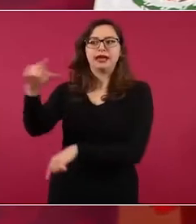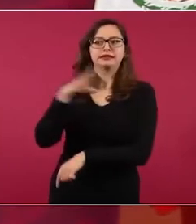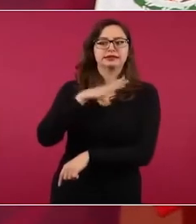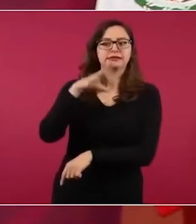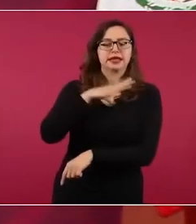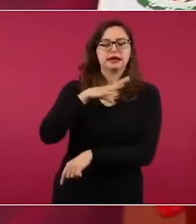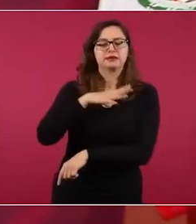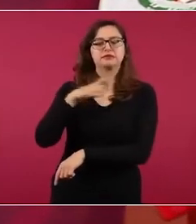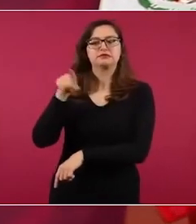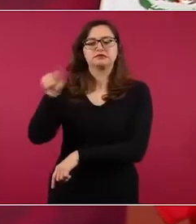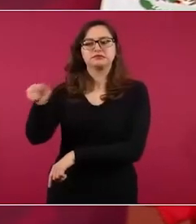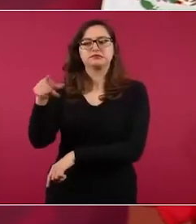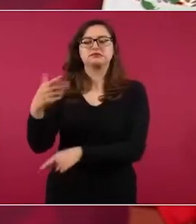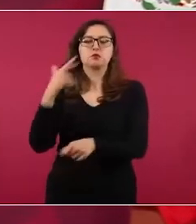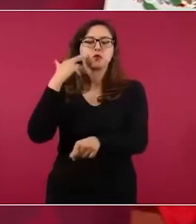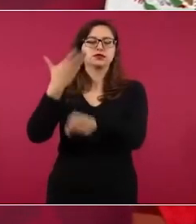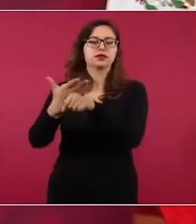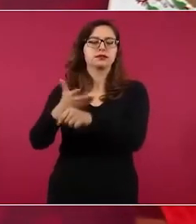Y…